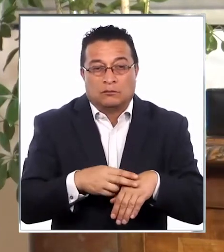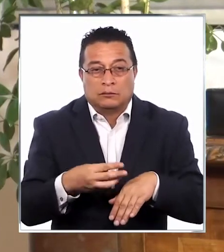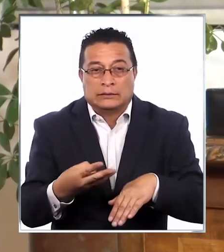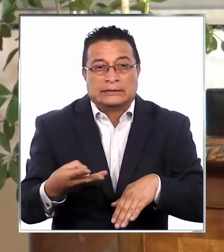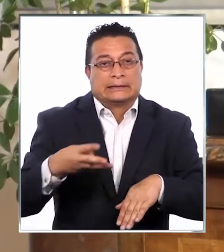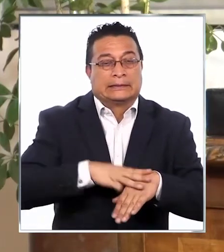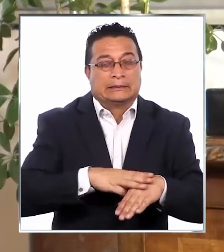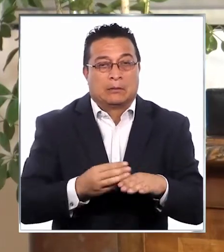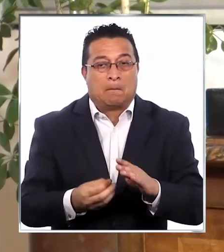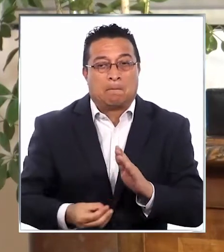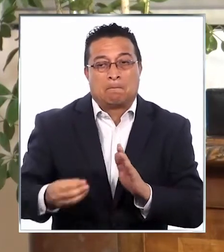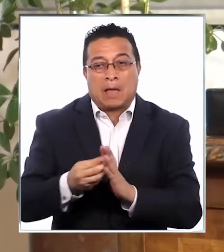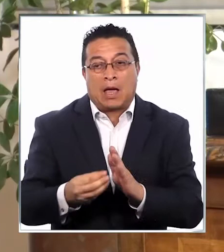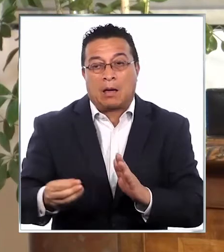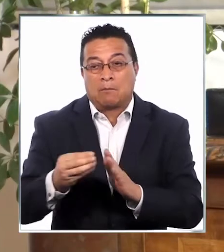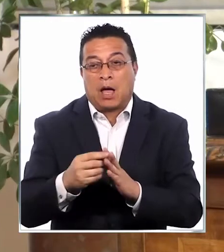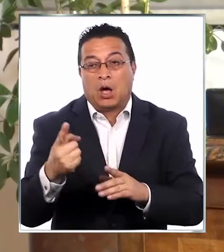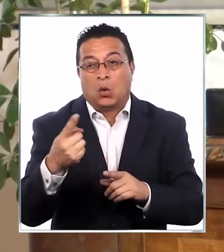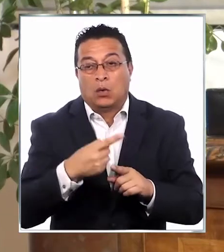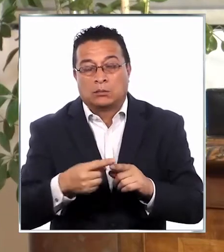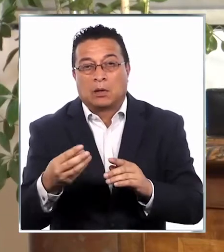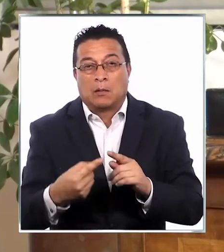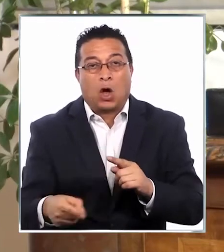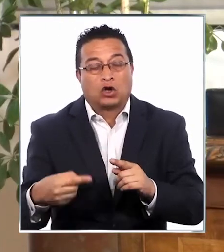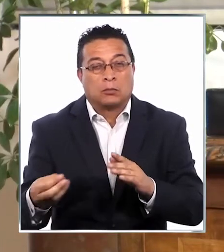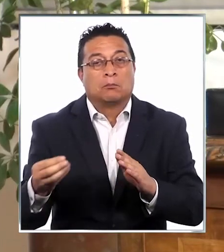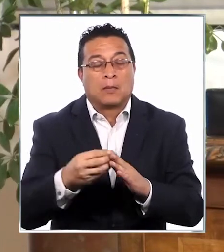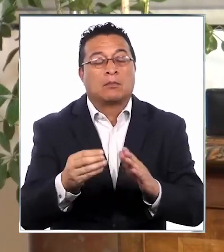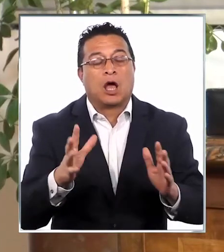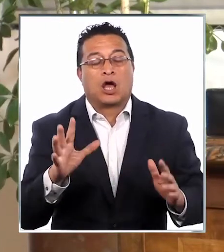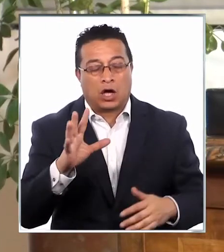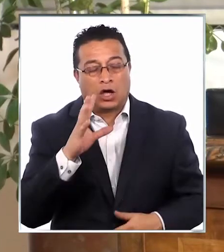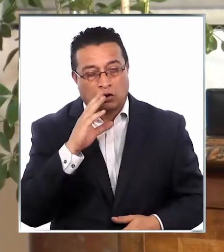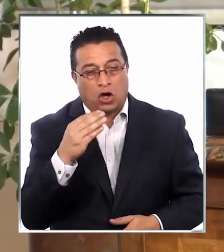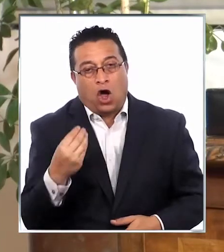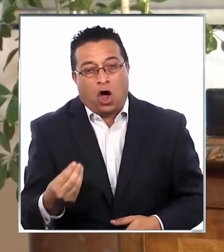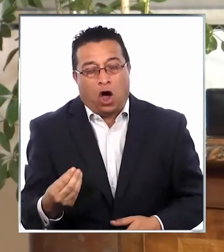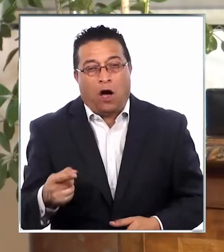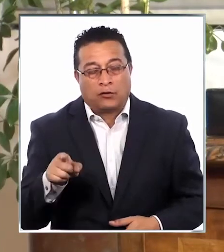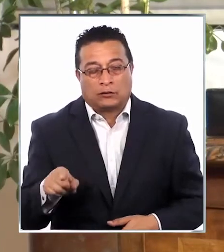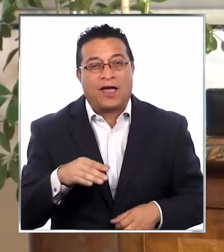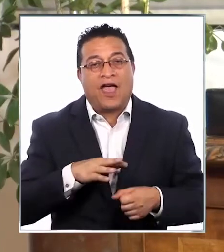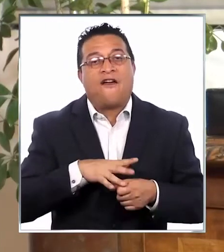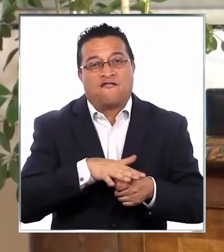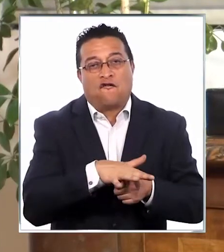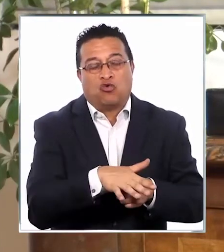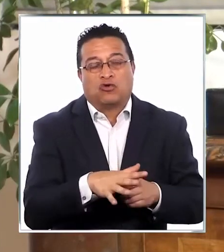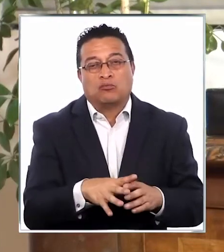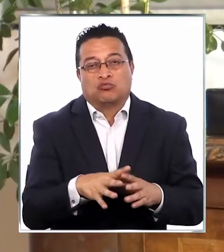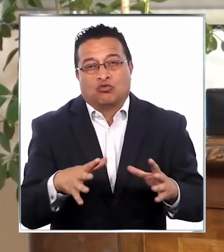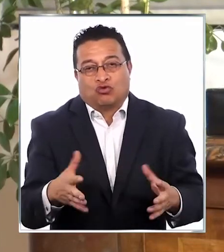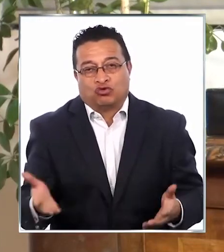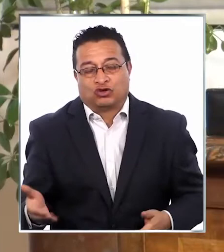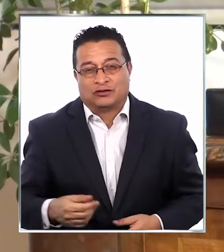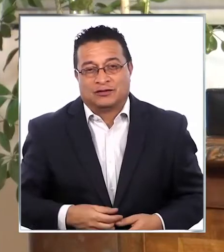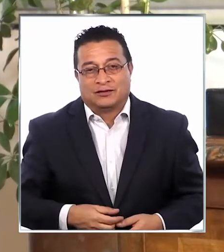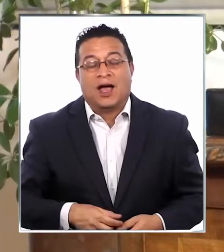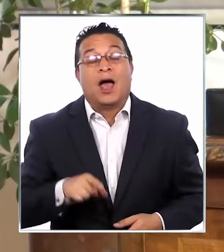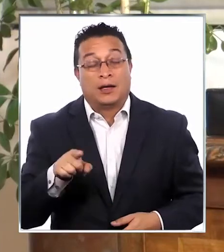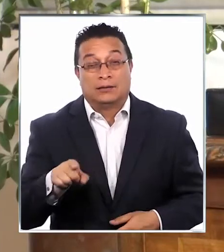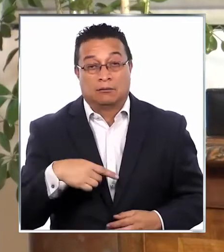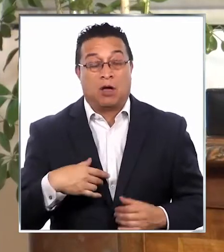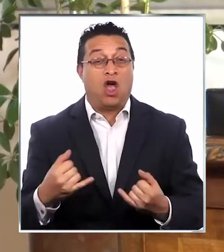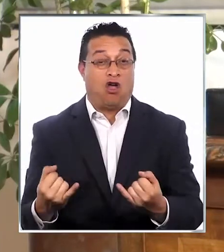o triplicando de una semana hacia otra, obviamente que también influye mucho. Para eso nosotros recibimos